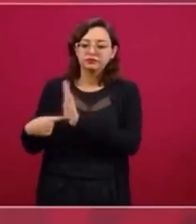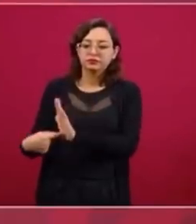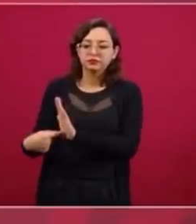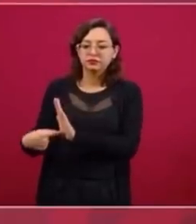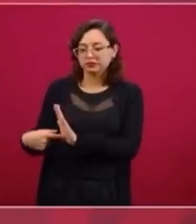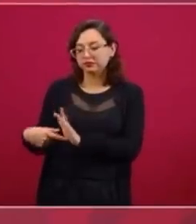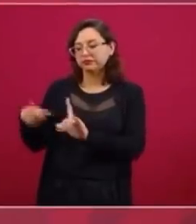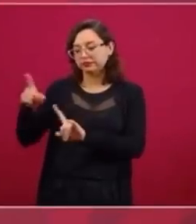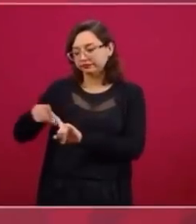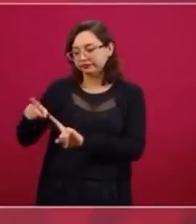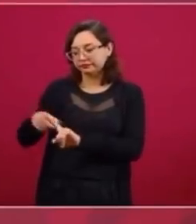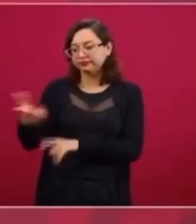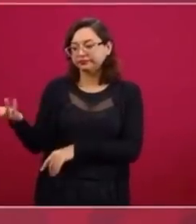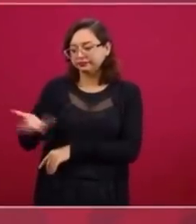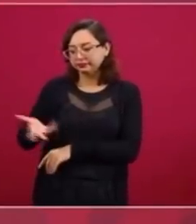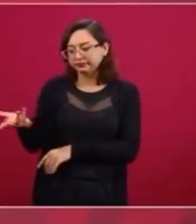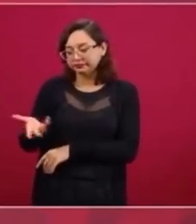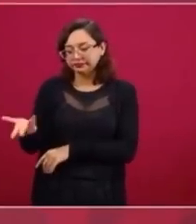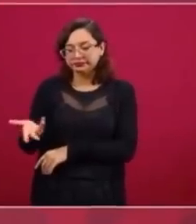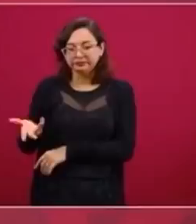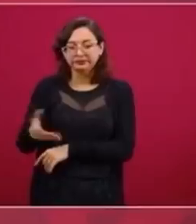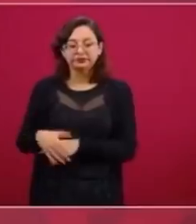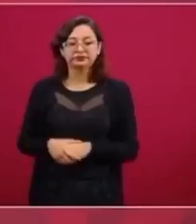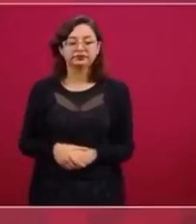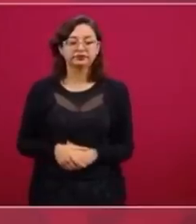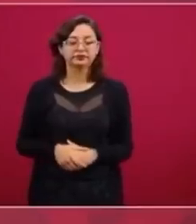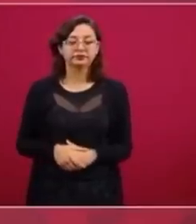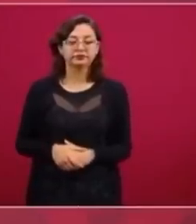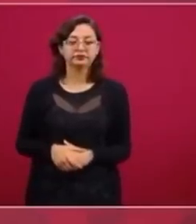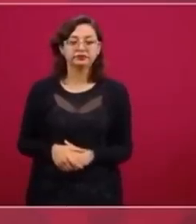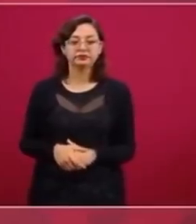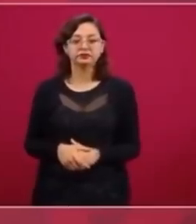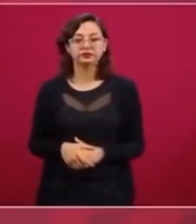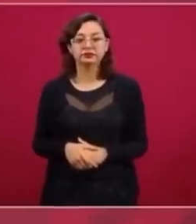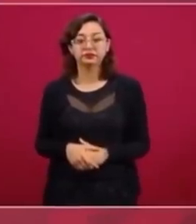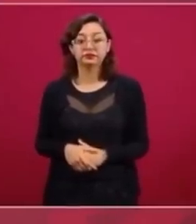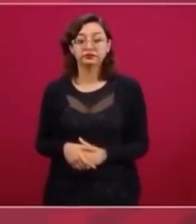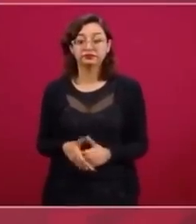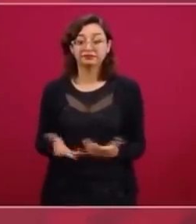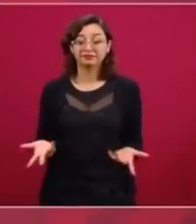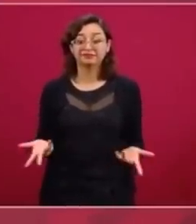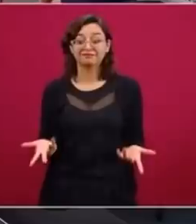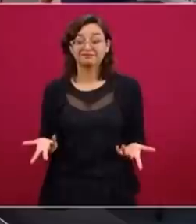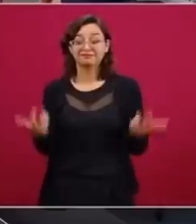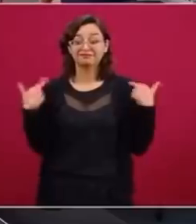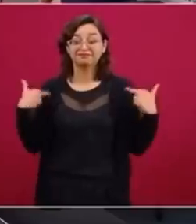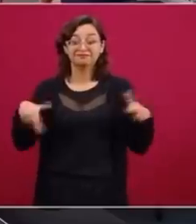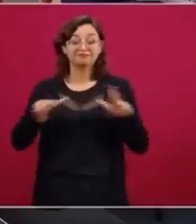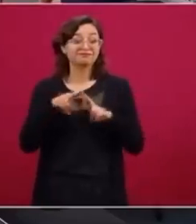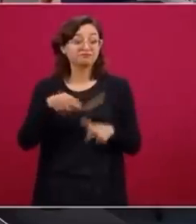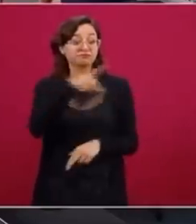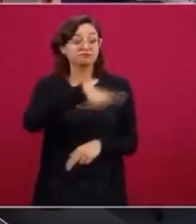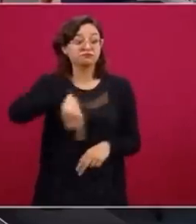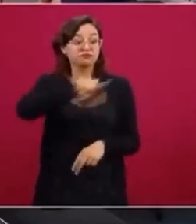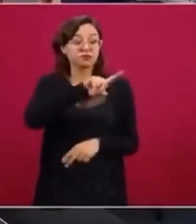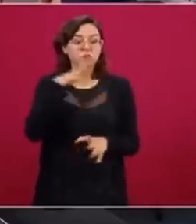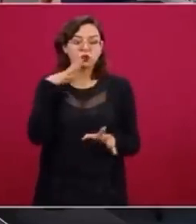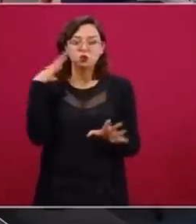se ponen a hacer la tarea. Pero eso tiene que ver con la creatividad, con la responsabilidad.